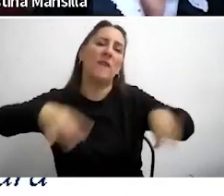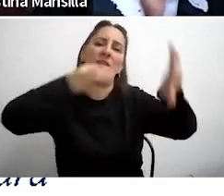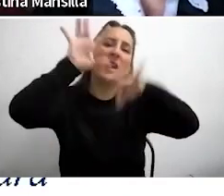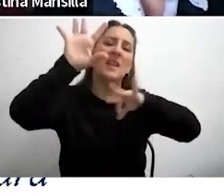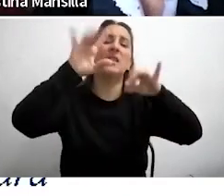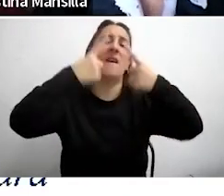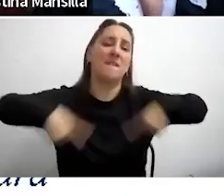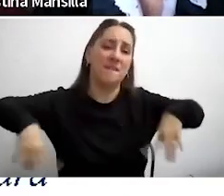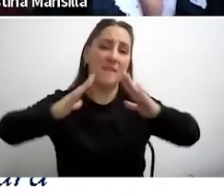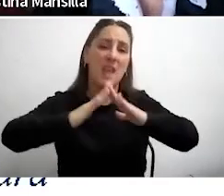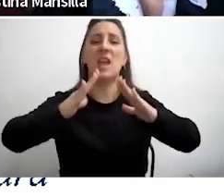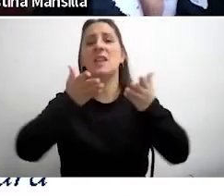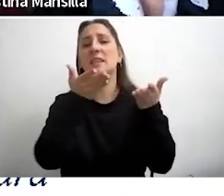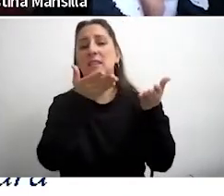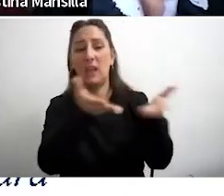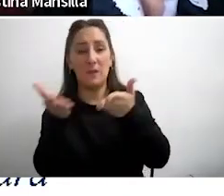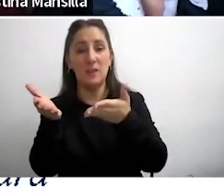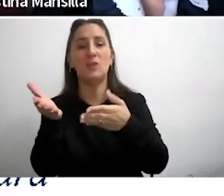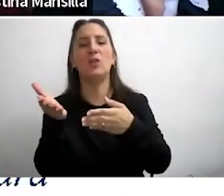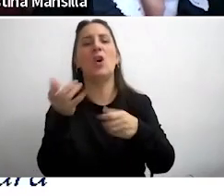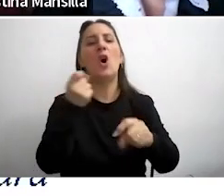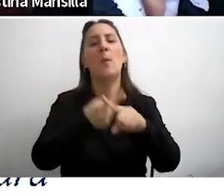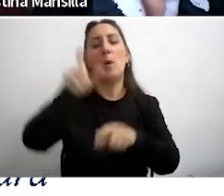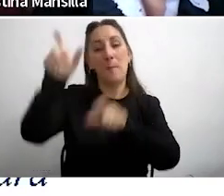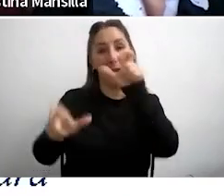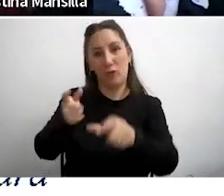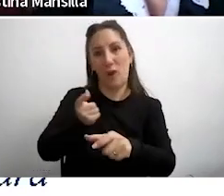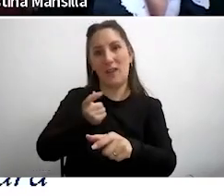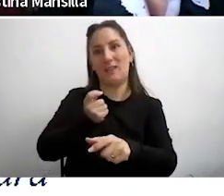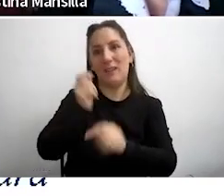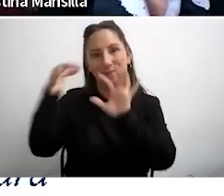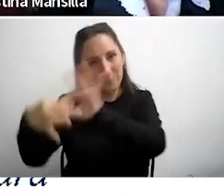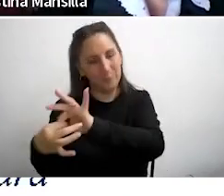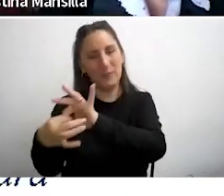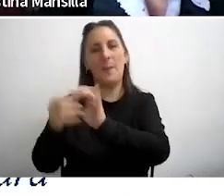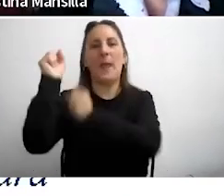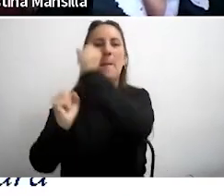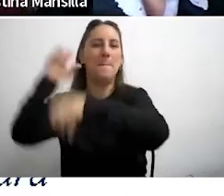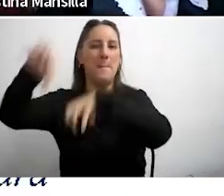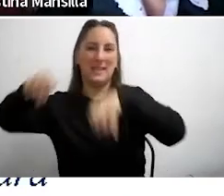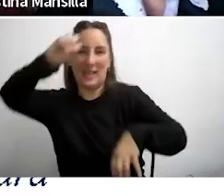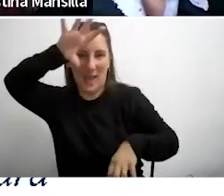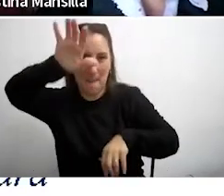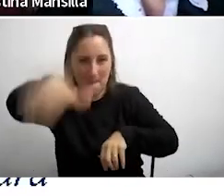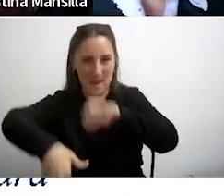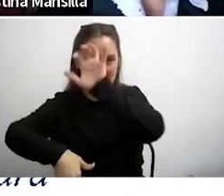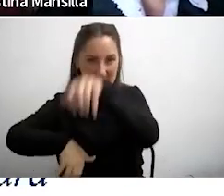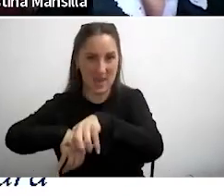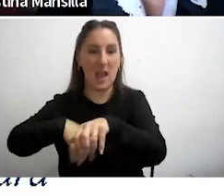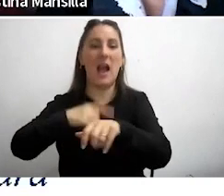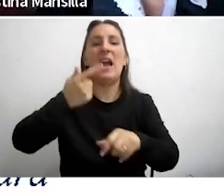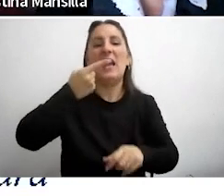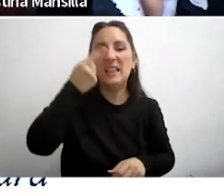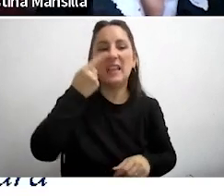o servicios por parte de los proveedores de empresas mineras, así como sus ajustes, intereses,